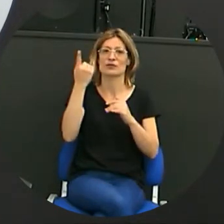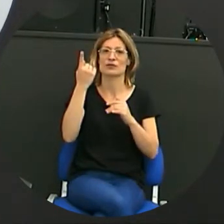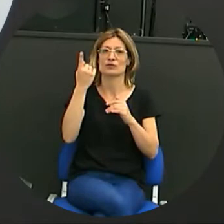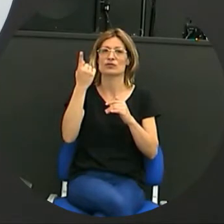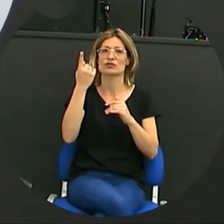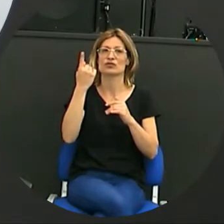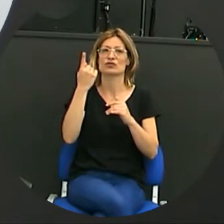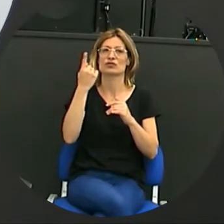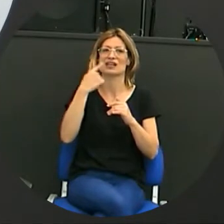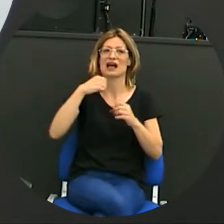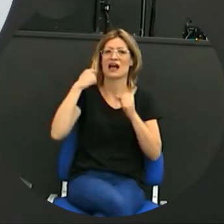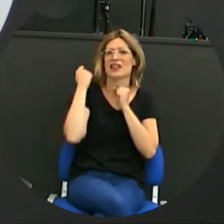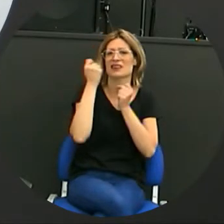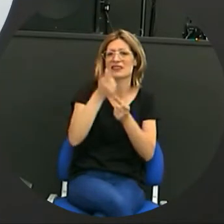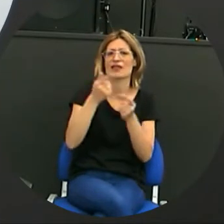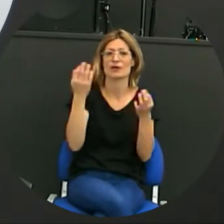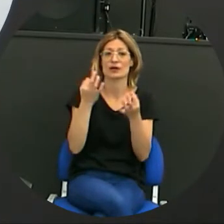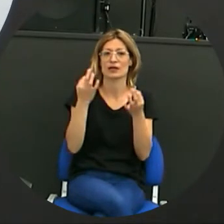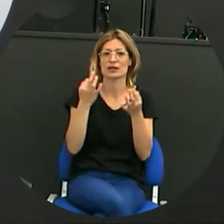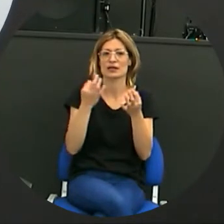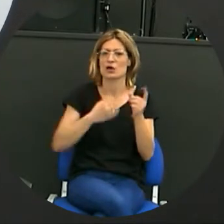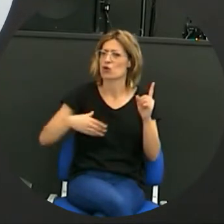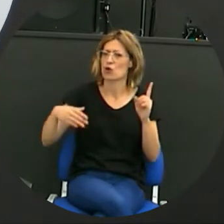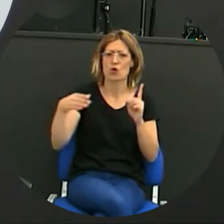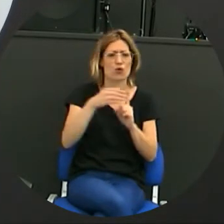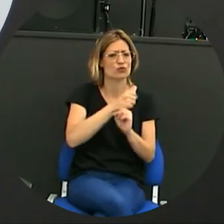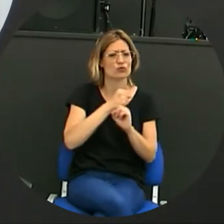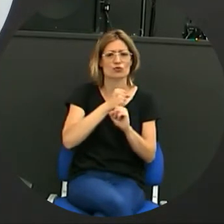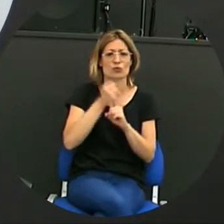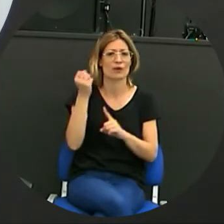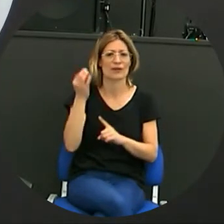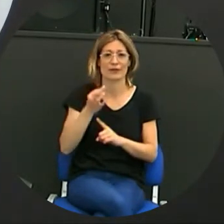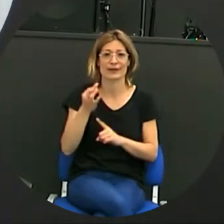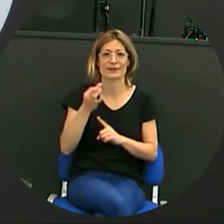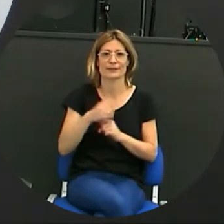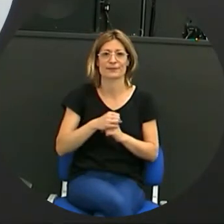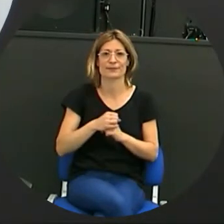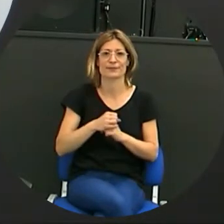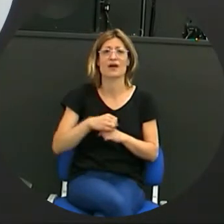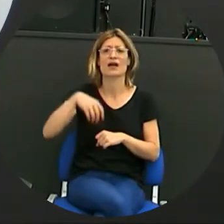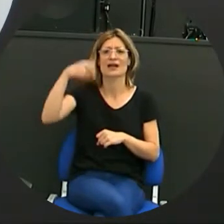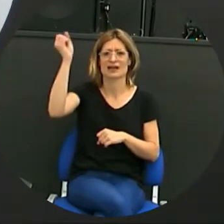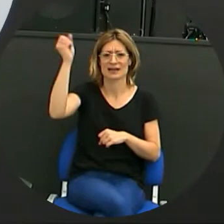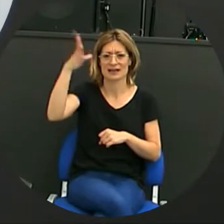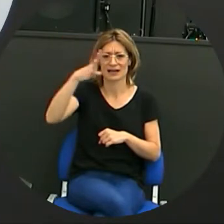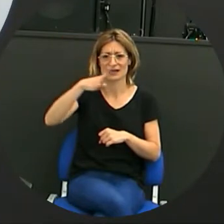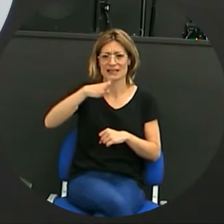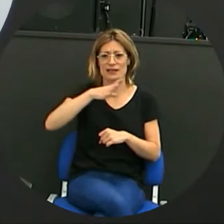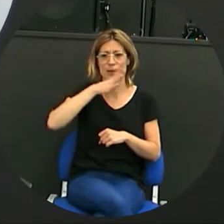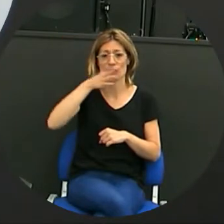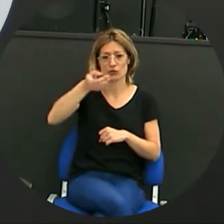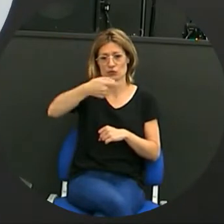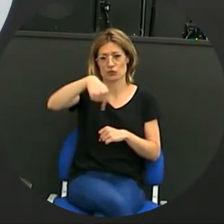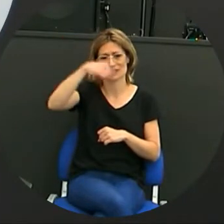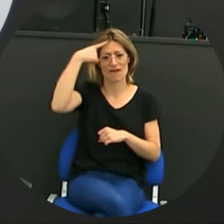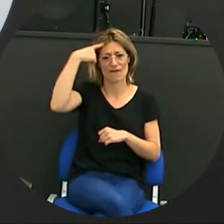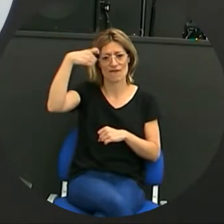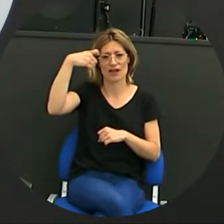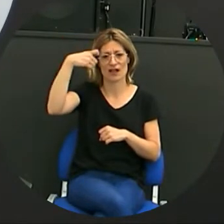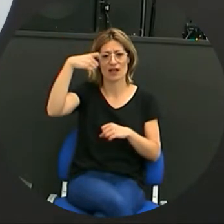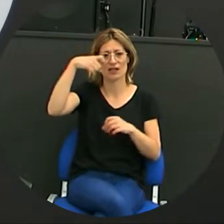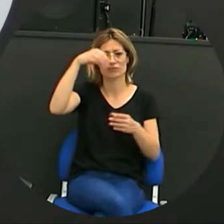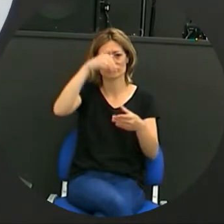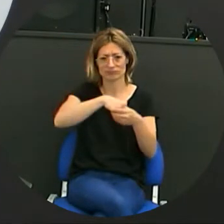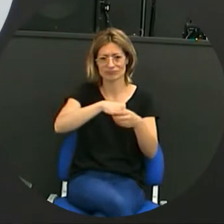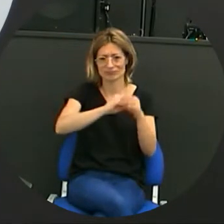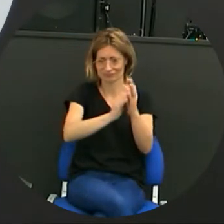es. Dios nos dio esa gracia para que nuestra fe esté depositada en la palabra y